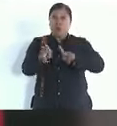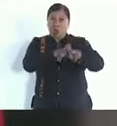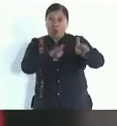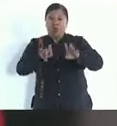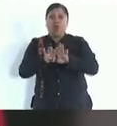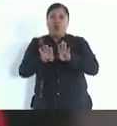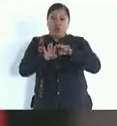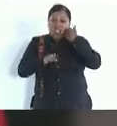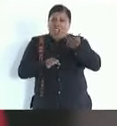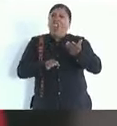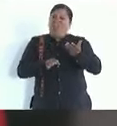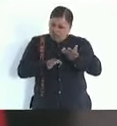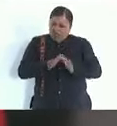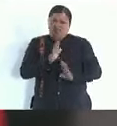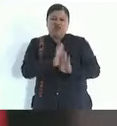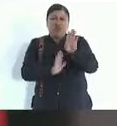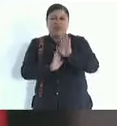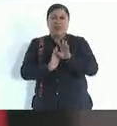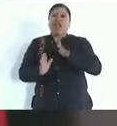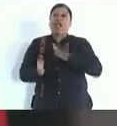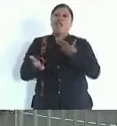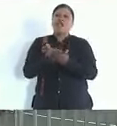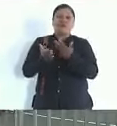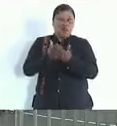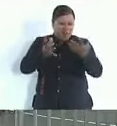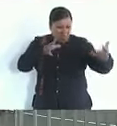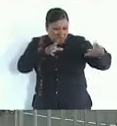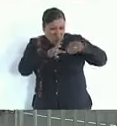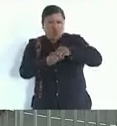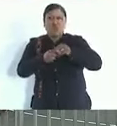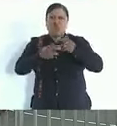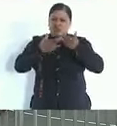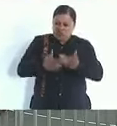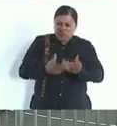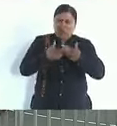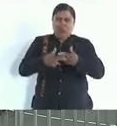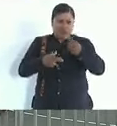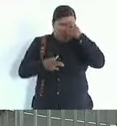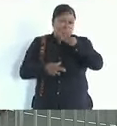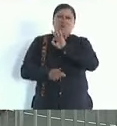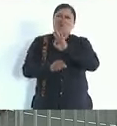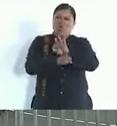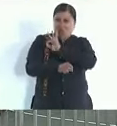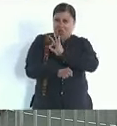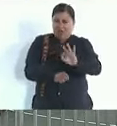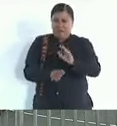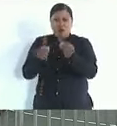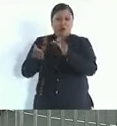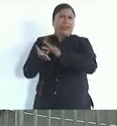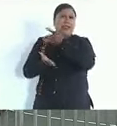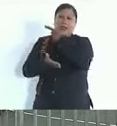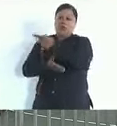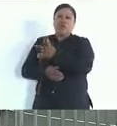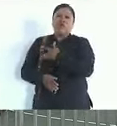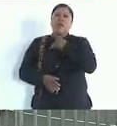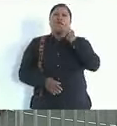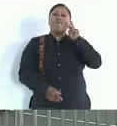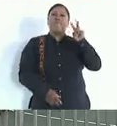propio progreso, los resultados son más inclusivos, sostenibles y justos. Gracias a su visión, señor